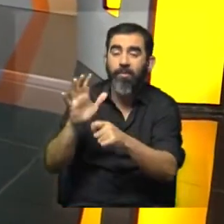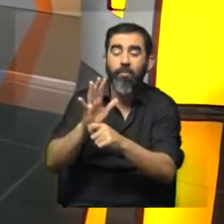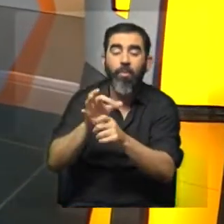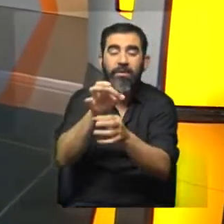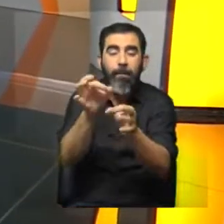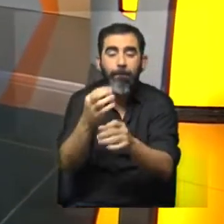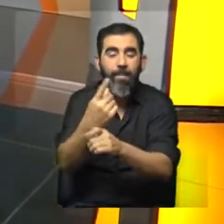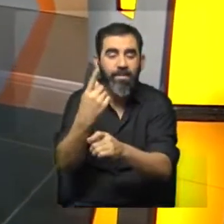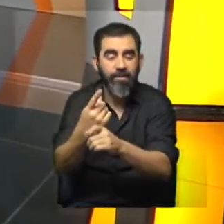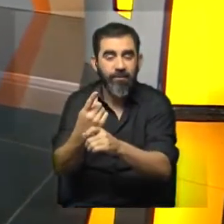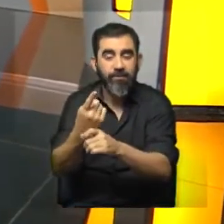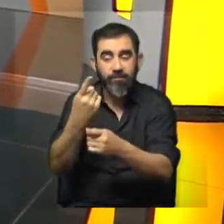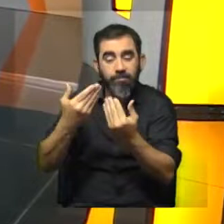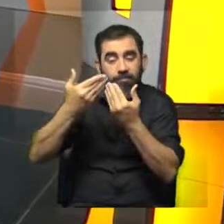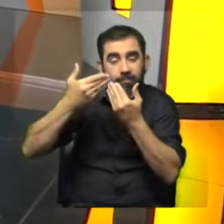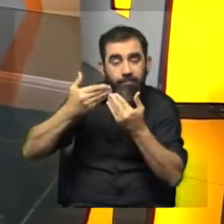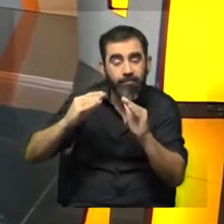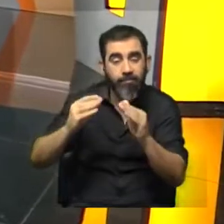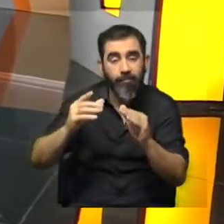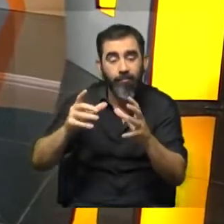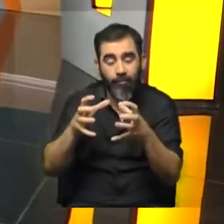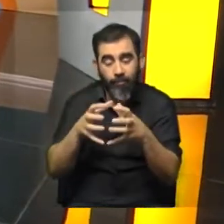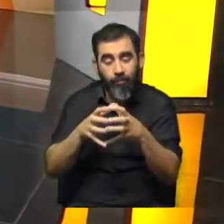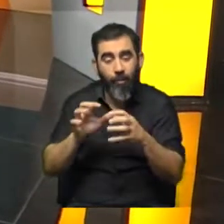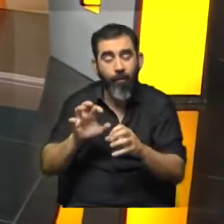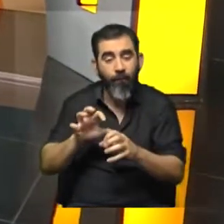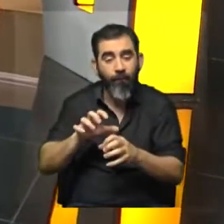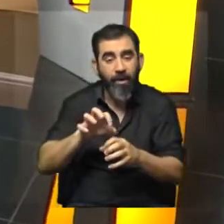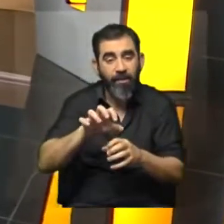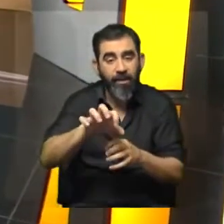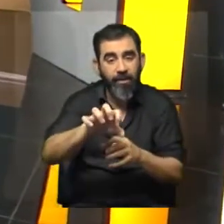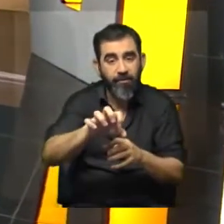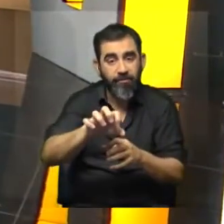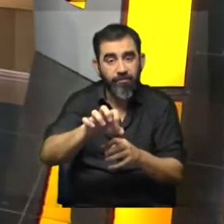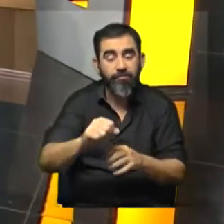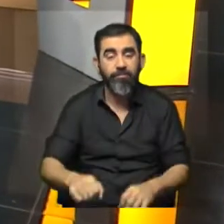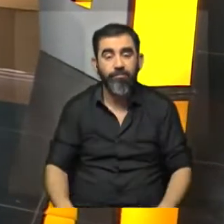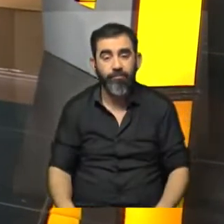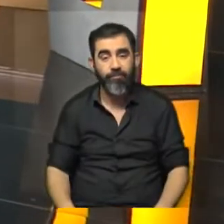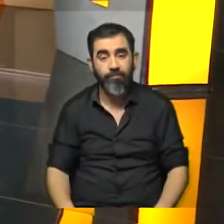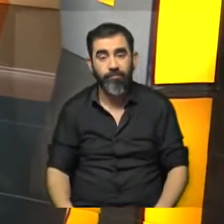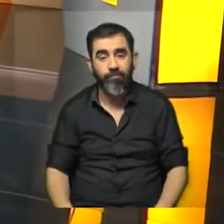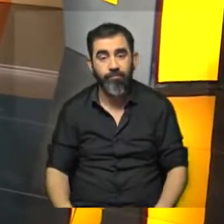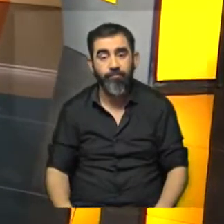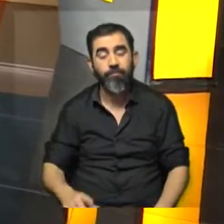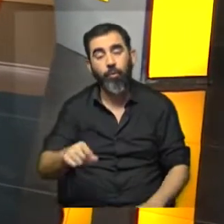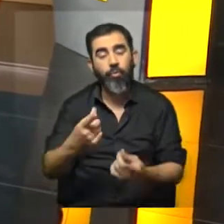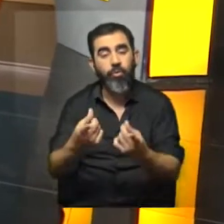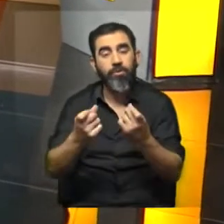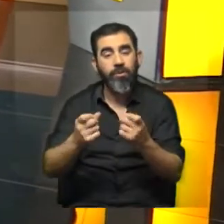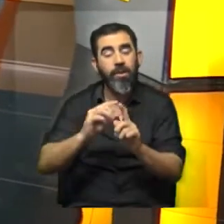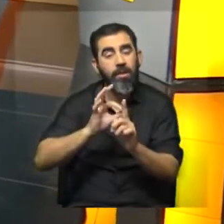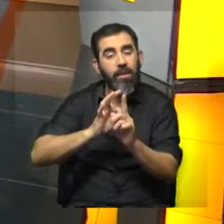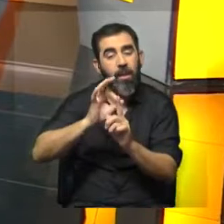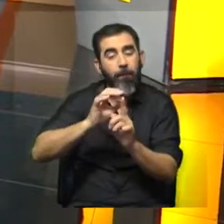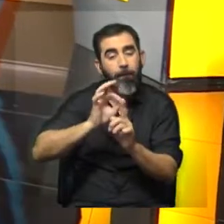inicial. Es el inicio de tu comunidad bacteriana o microbiana y además hay otros que precisan cierta